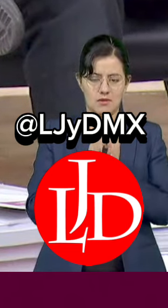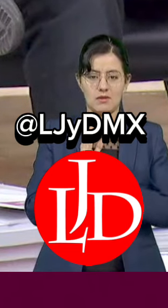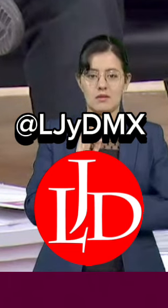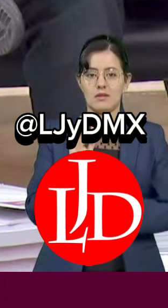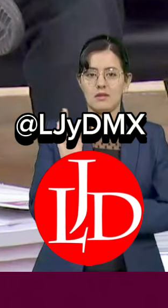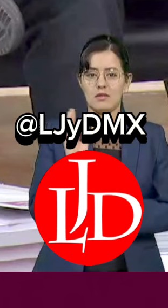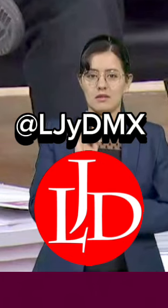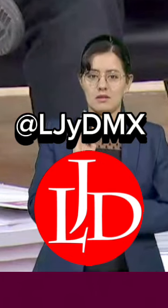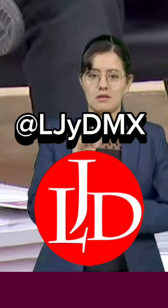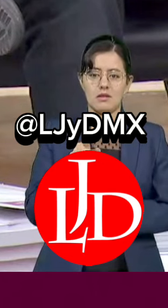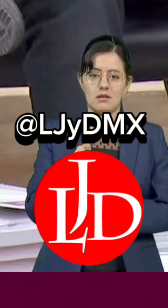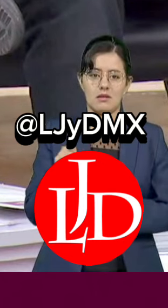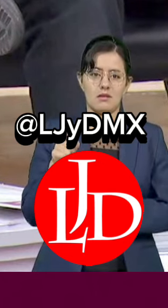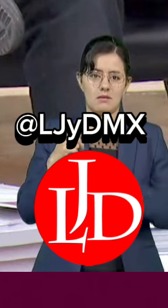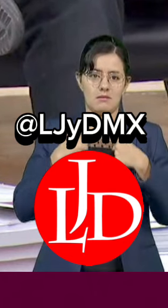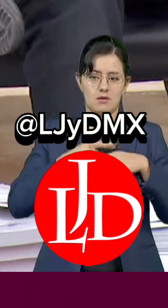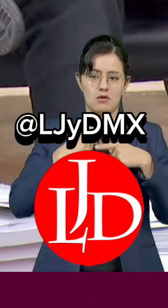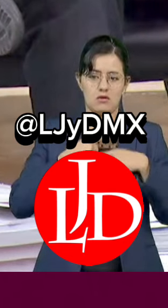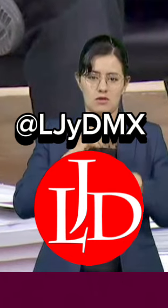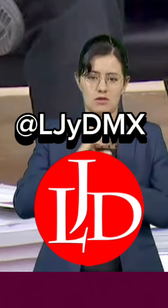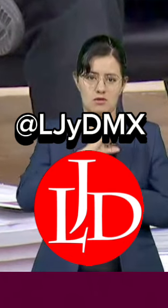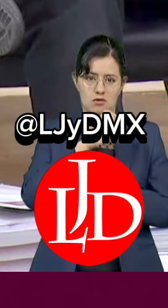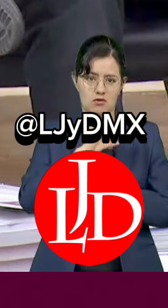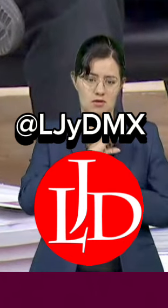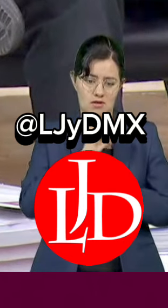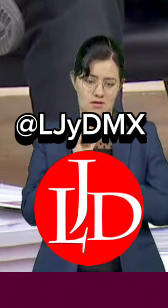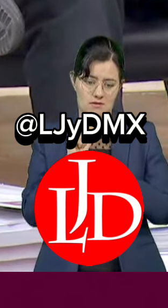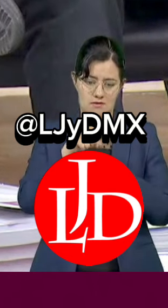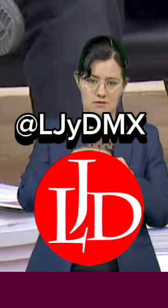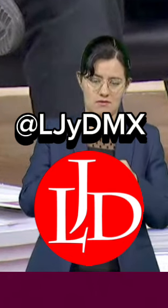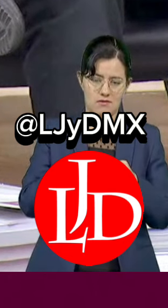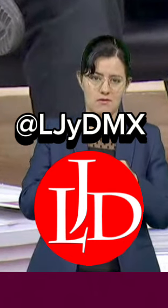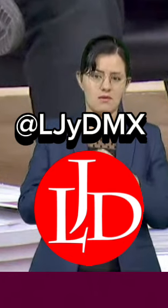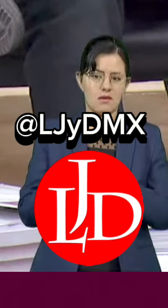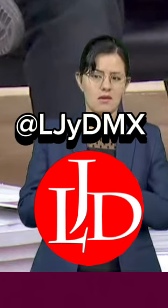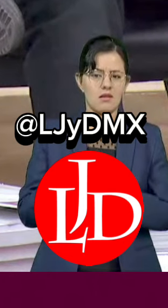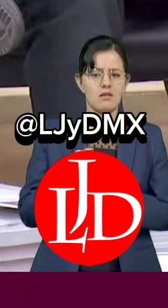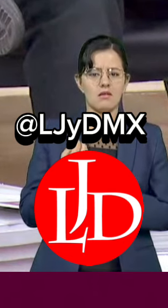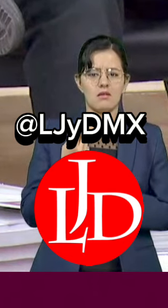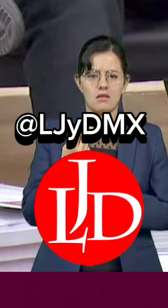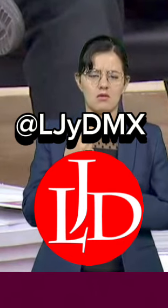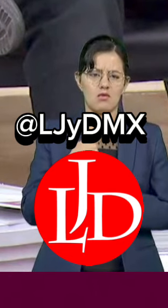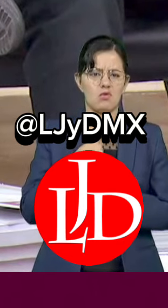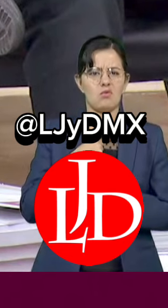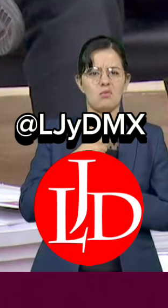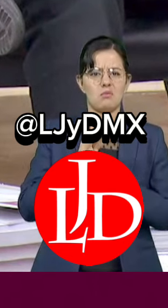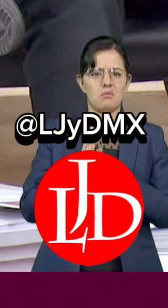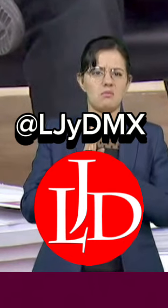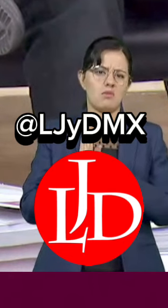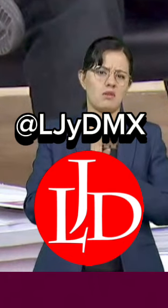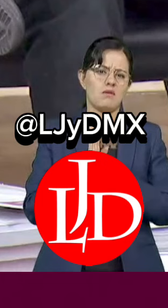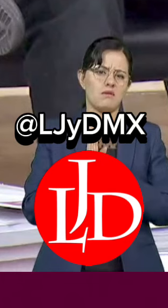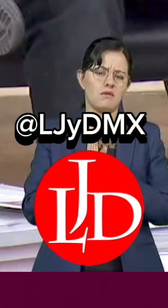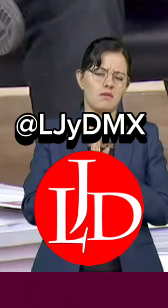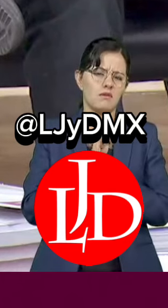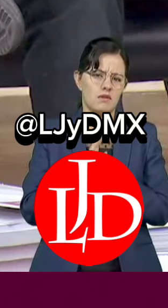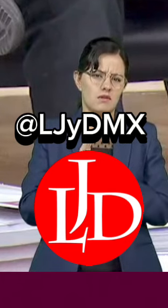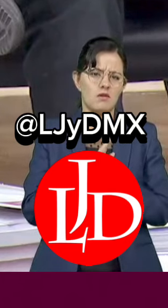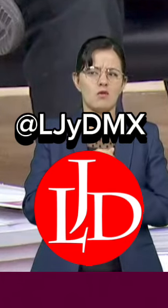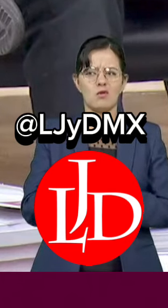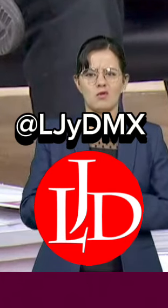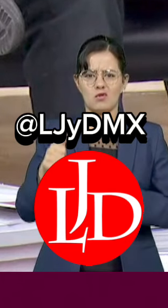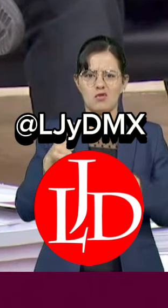ciudadano de a pie, yo le llevaba ventaja por el uso de la tribuna. Mis demás compañeros llevaban una ventaja impresionante porque habían sido